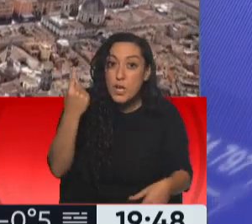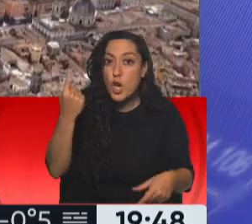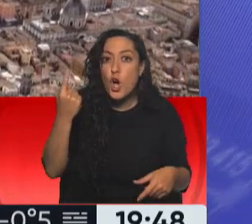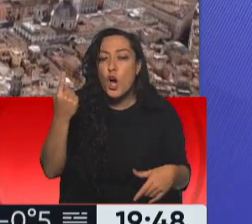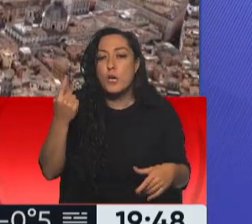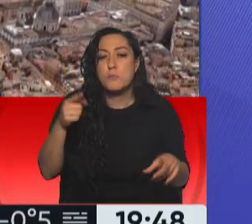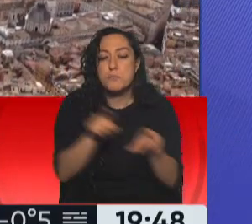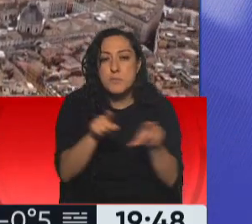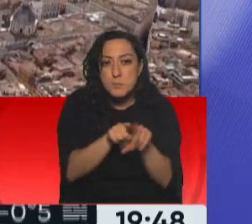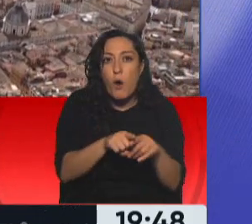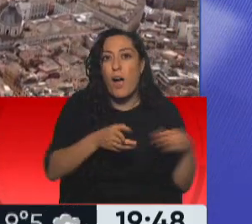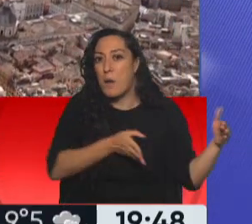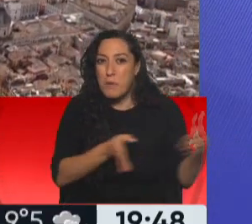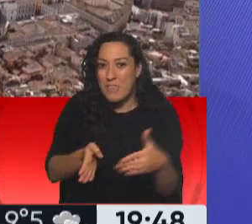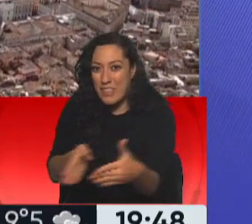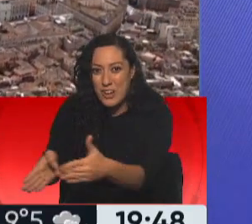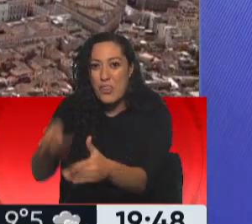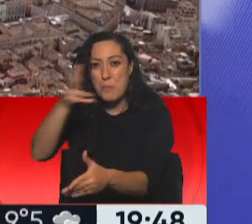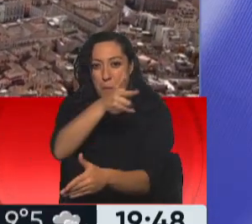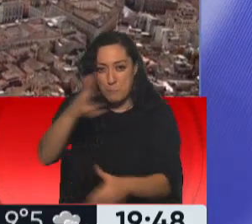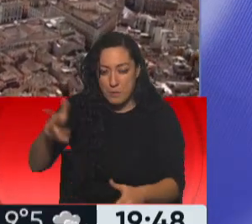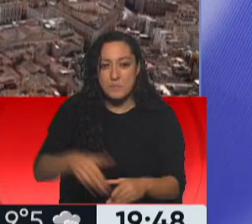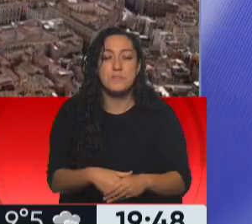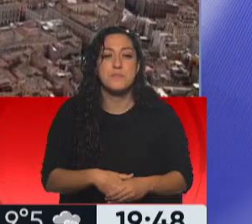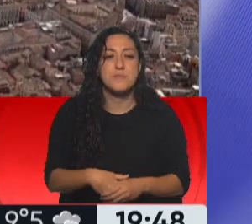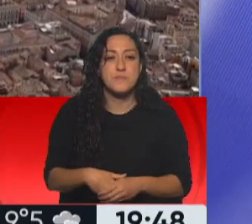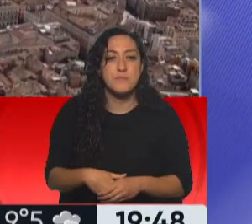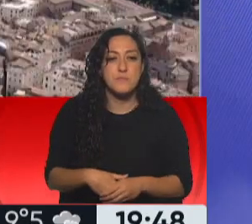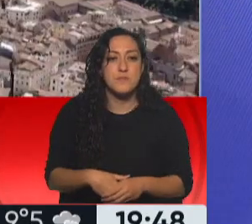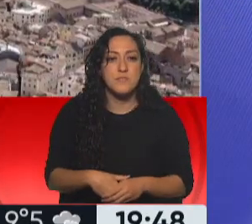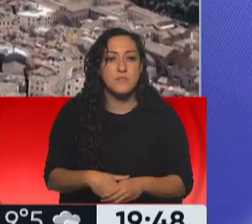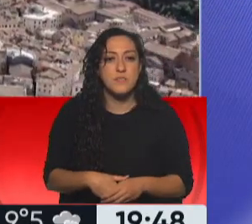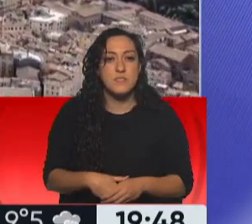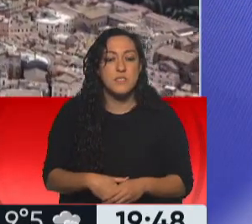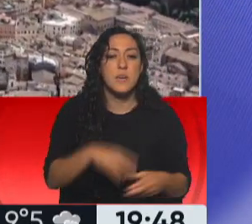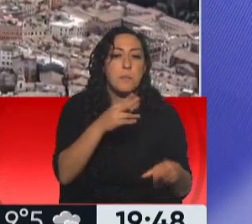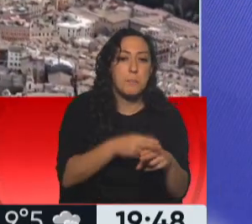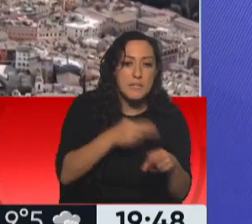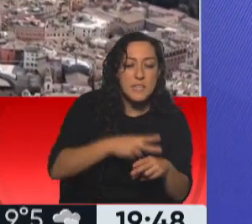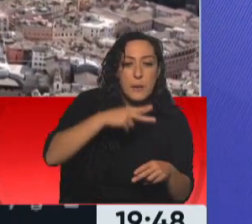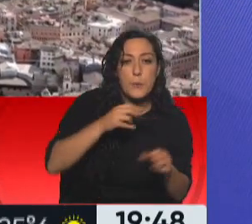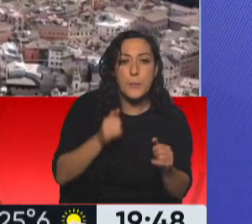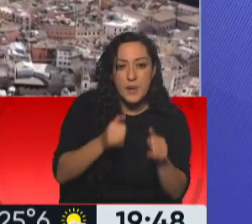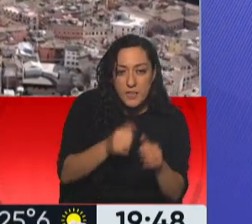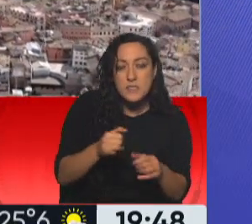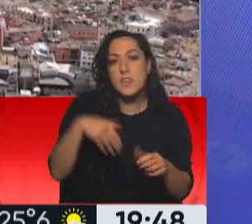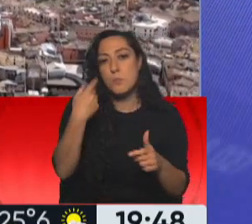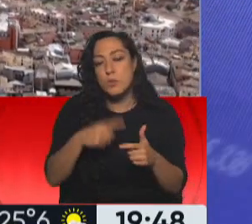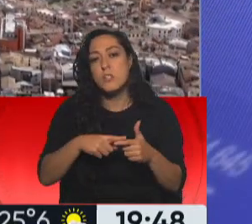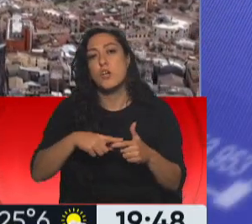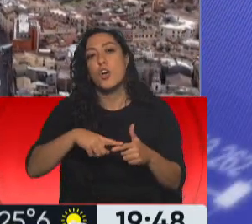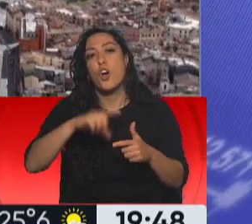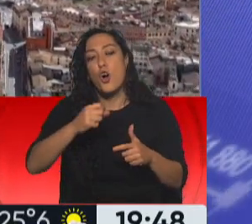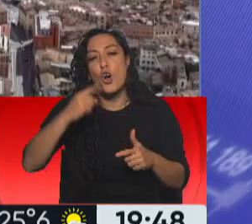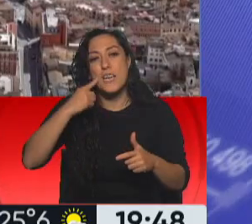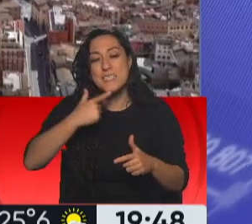Vía Papalis, que es lo que vamos a observar mañana. Es ese recorrido que pasa por la Piazza Venecia, pasa por el Coliseo Romano,